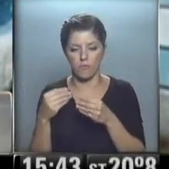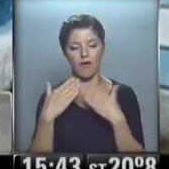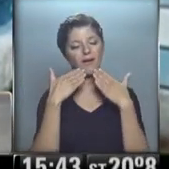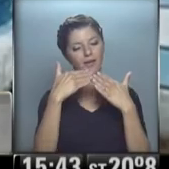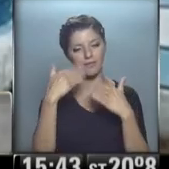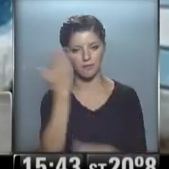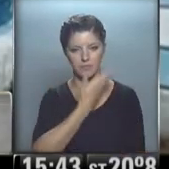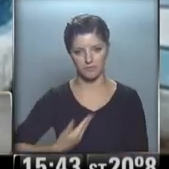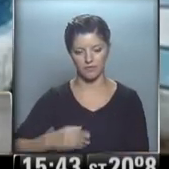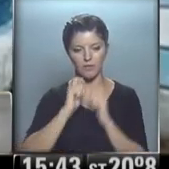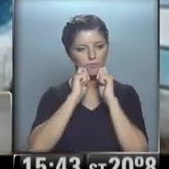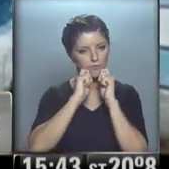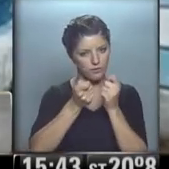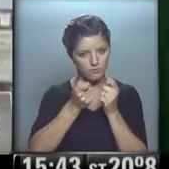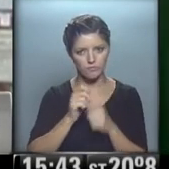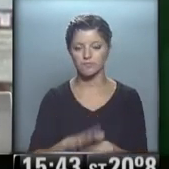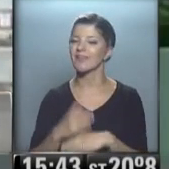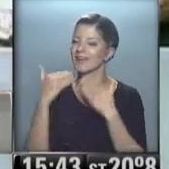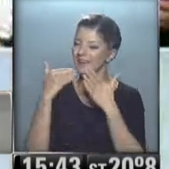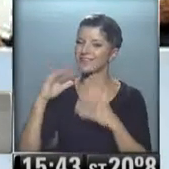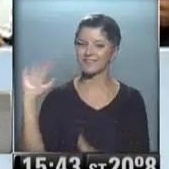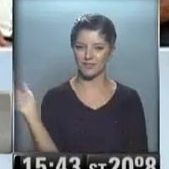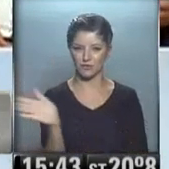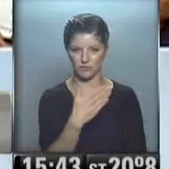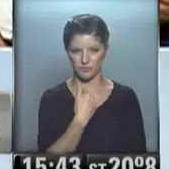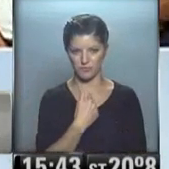grande. Gracias, Juan. Gracias a todos. Muchas gracias.